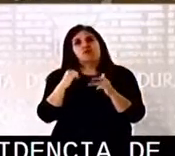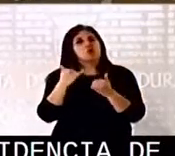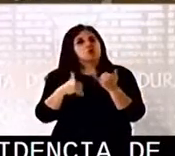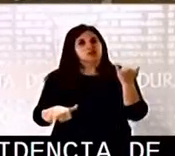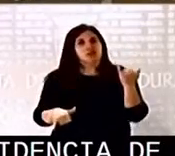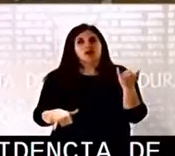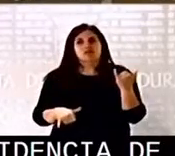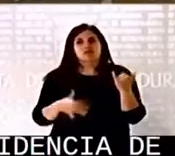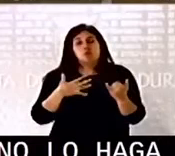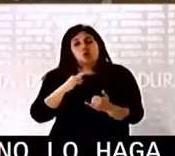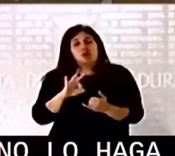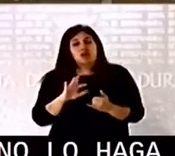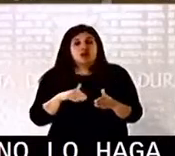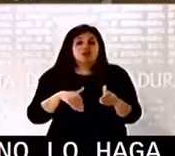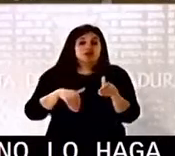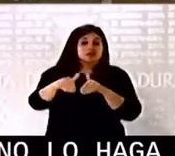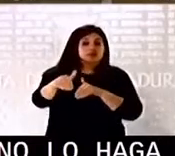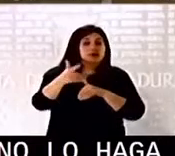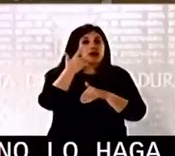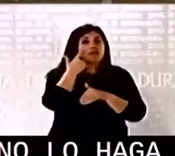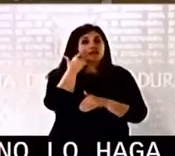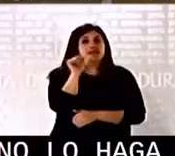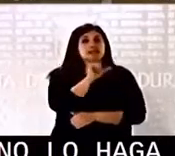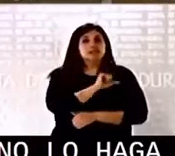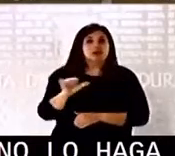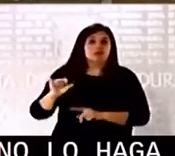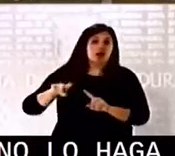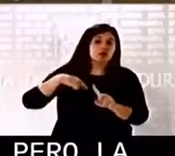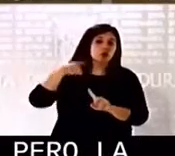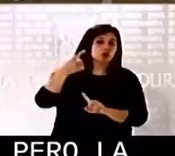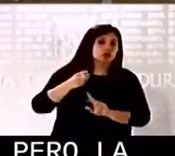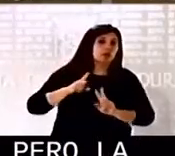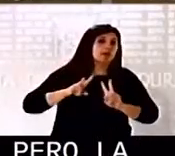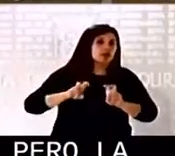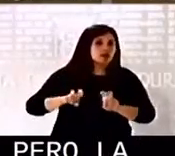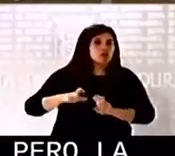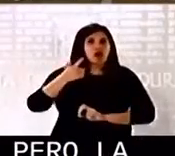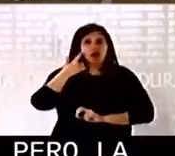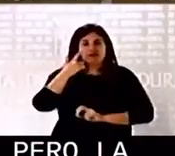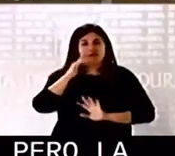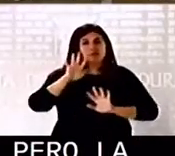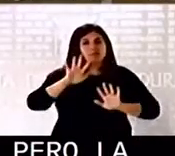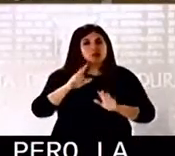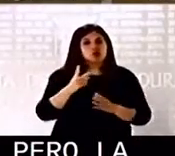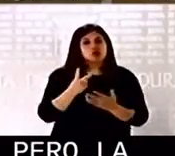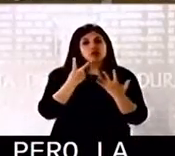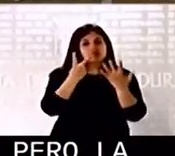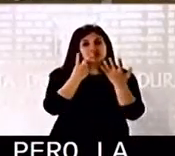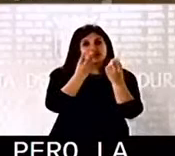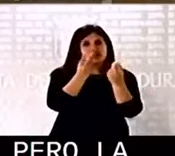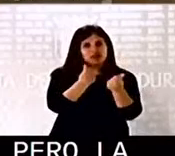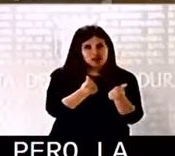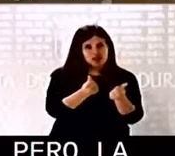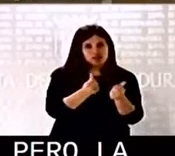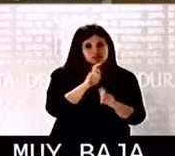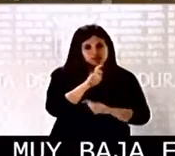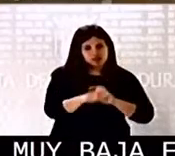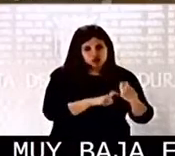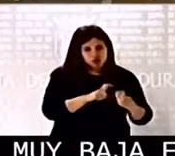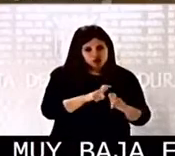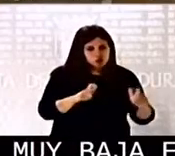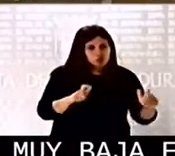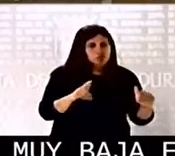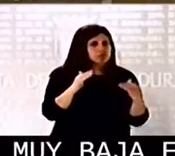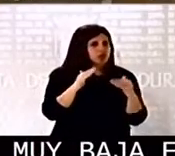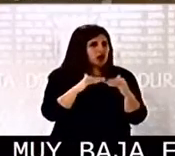lo haga hasta principios de la semana que viene, pero la incidencia a los 7 días es una incidencia ya muy baja en Piornal